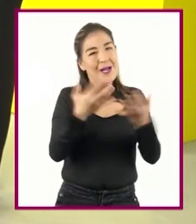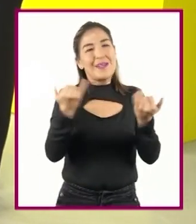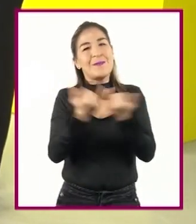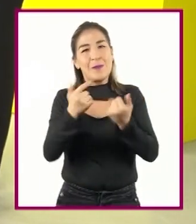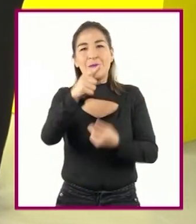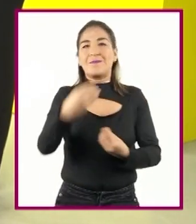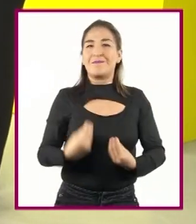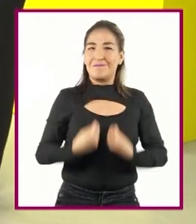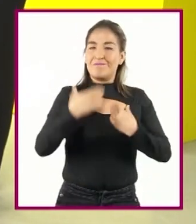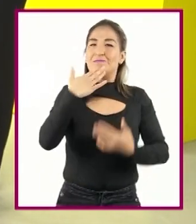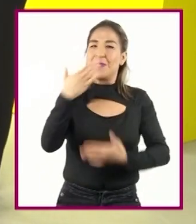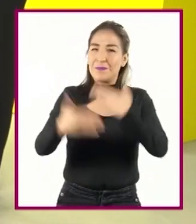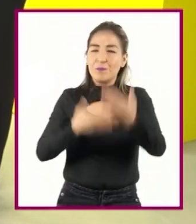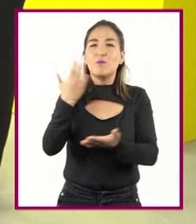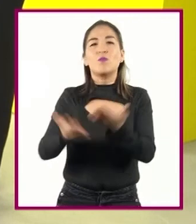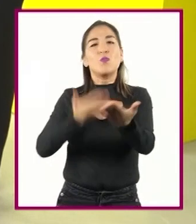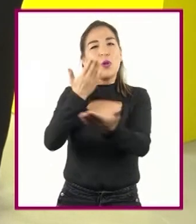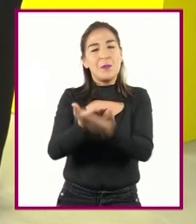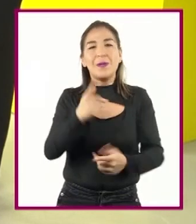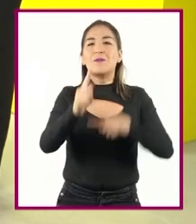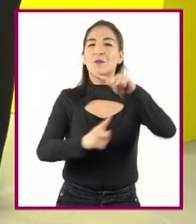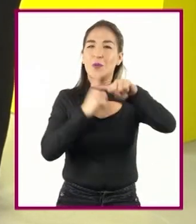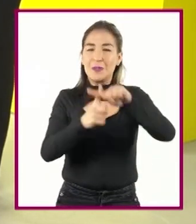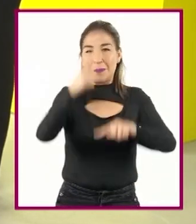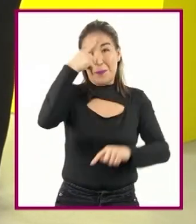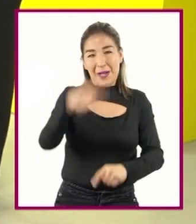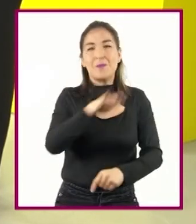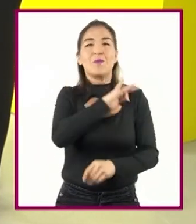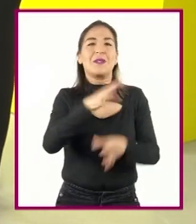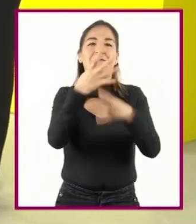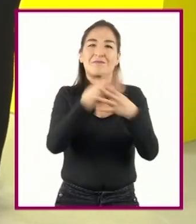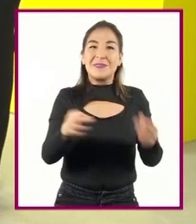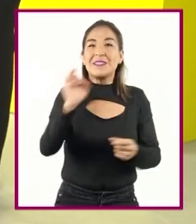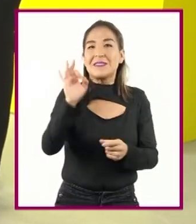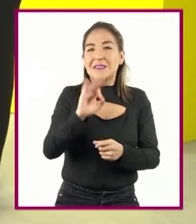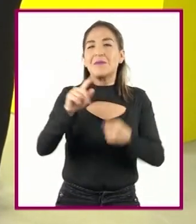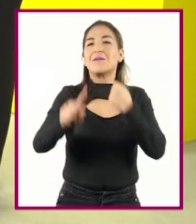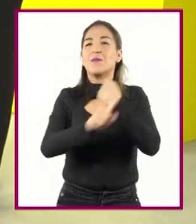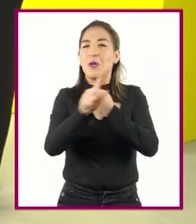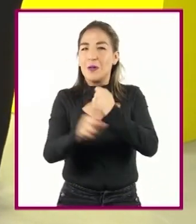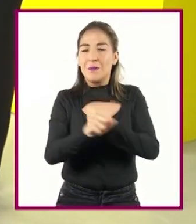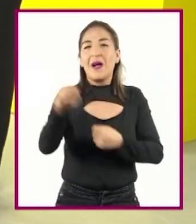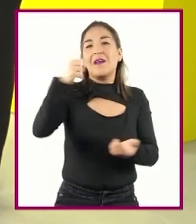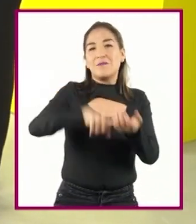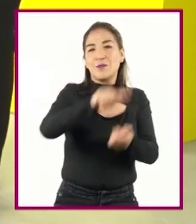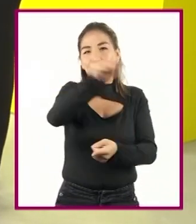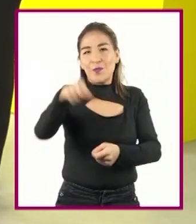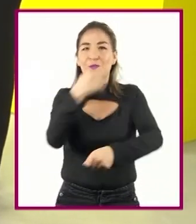sesión y tengan propuestas positivas para solucionar posibles conflictos entre su